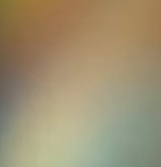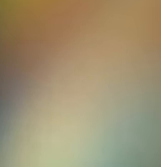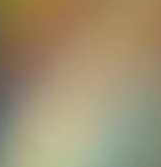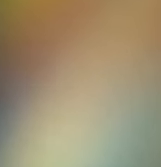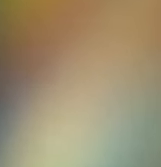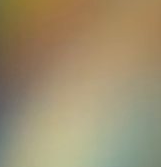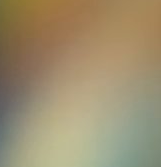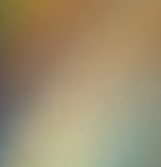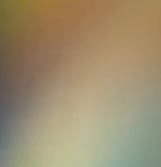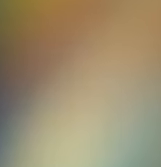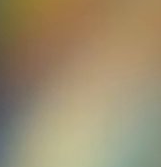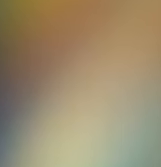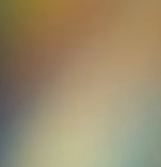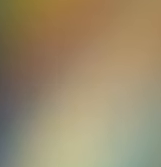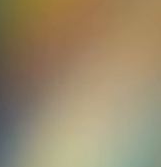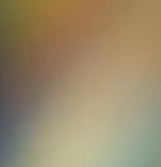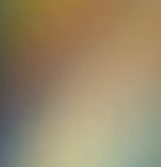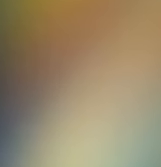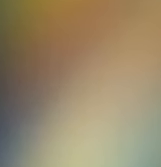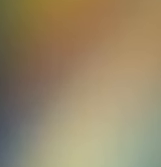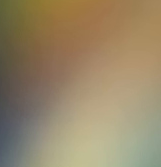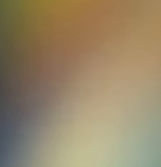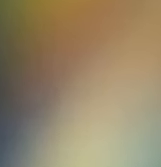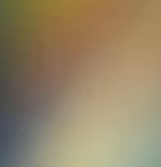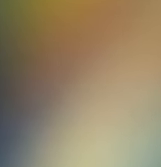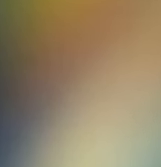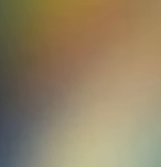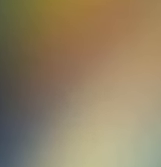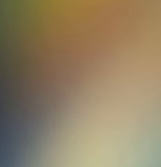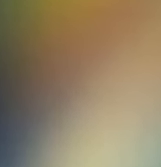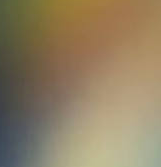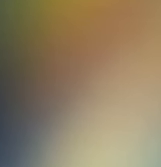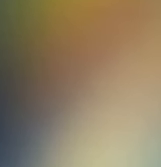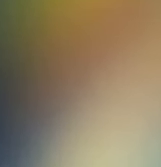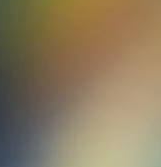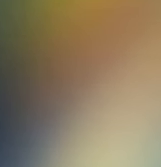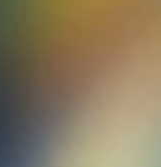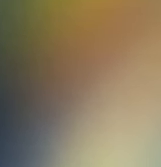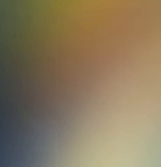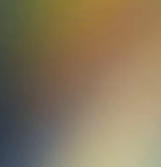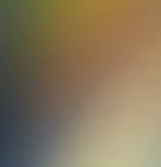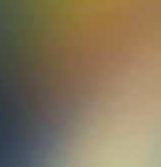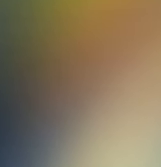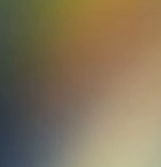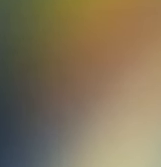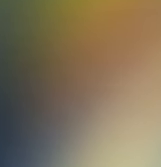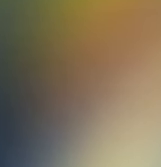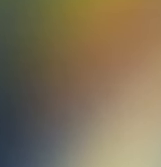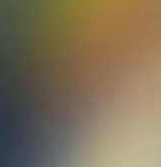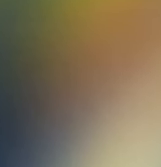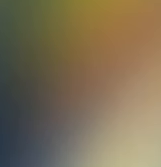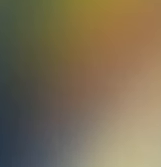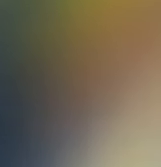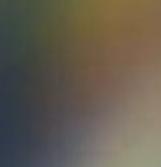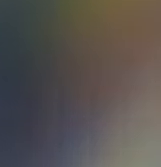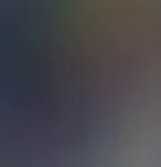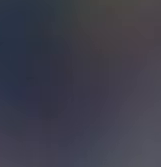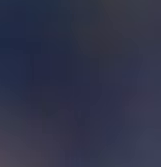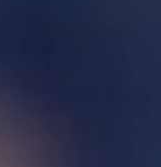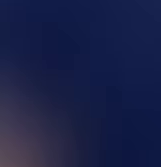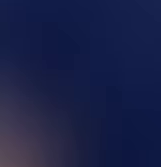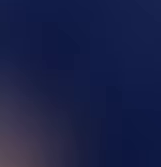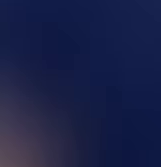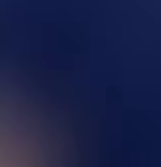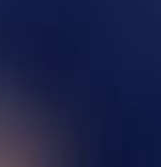Dos oaxaqueños participan en la exposición Realismo Mágico y Olímpico de la Universidad de la Sorbona en París, Francia.